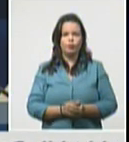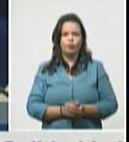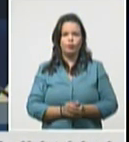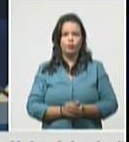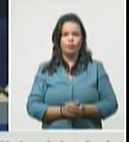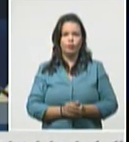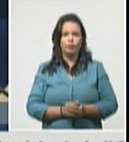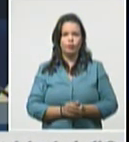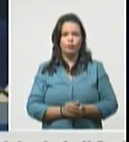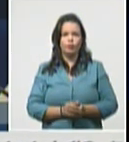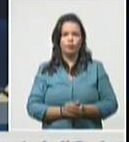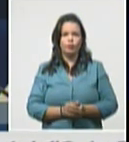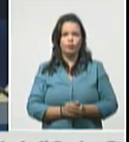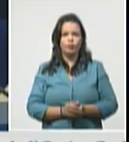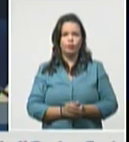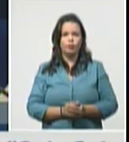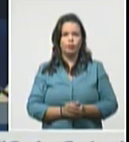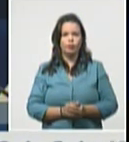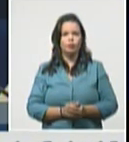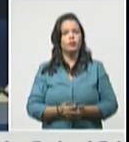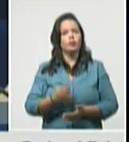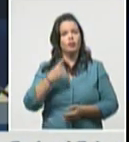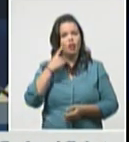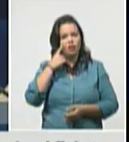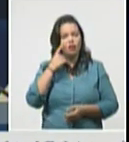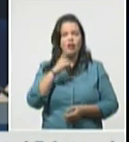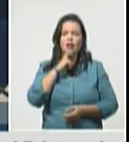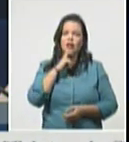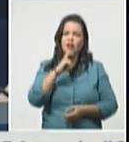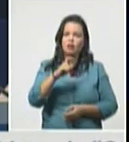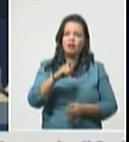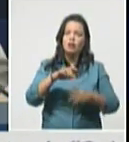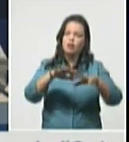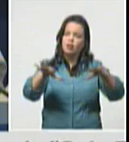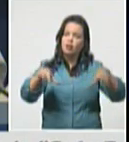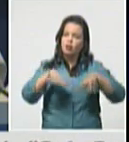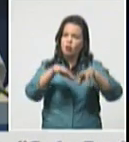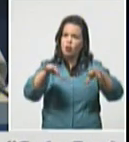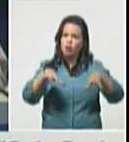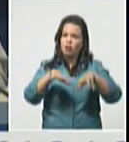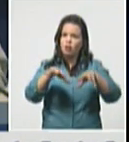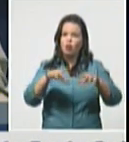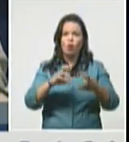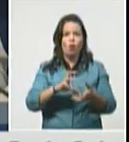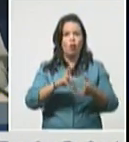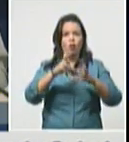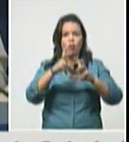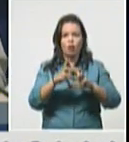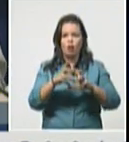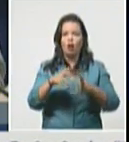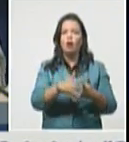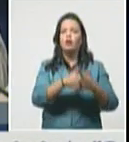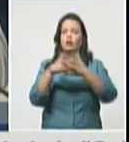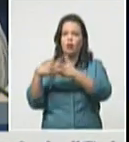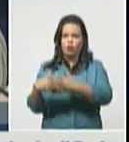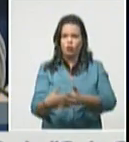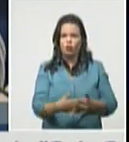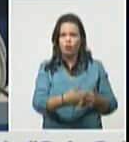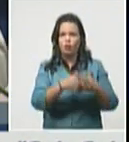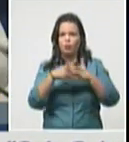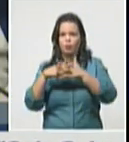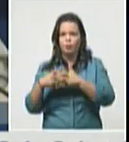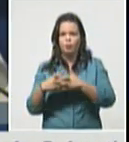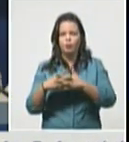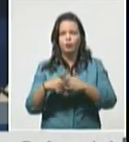Esto hace que sea muy complejo la situación en los Estados Unidos de Norteamérica.